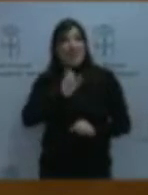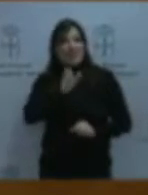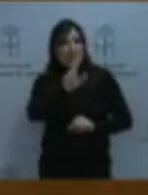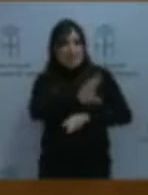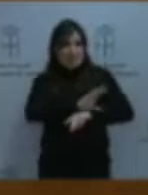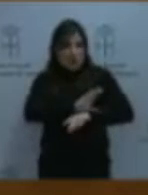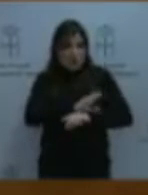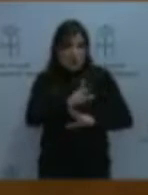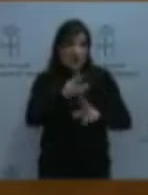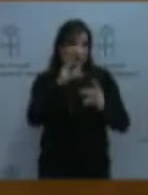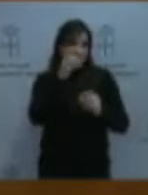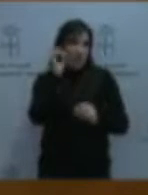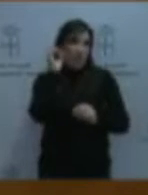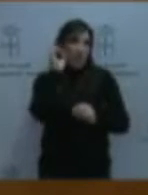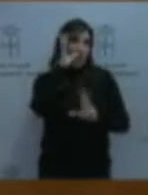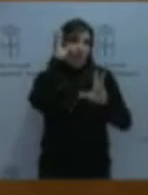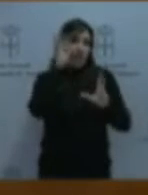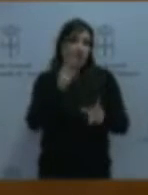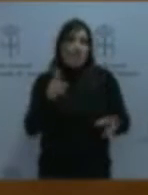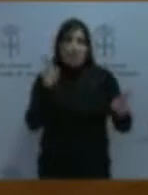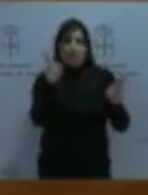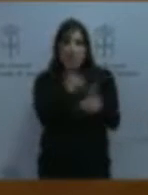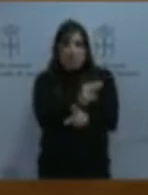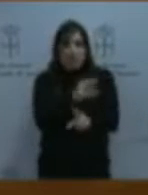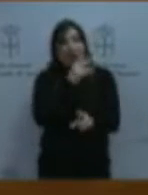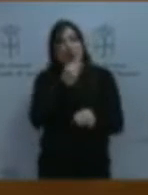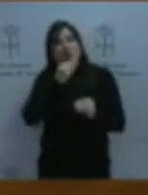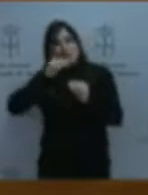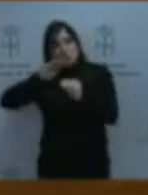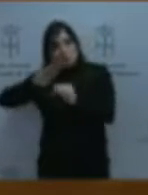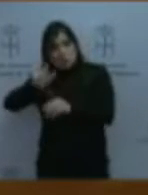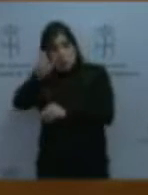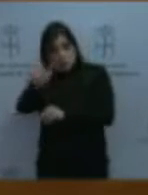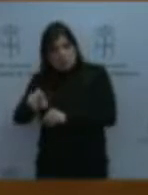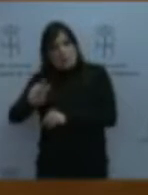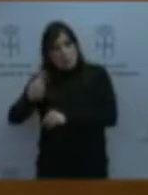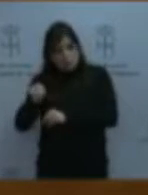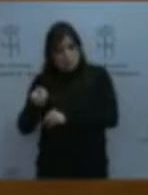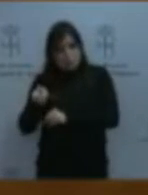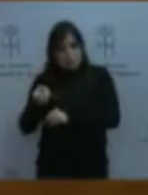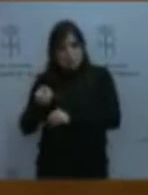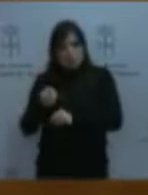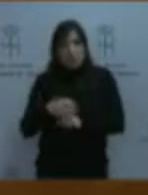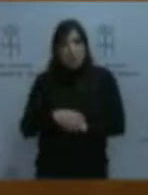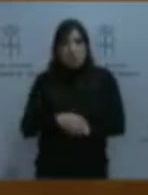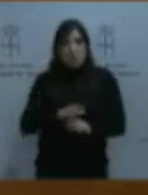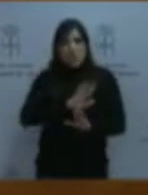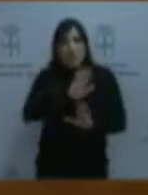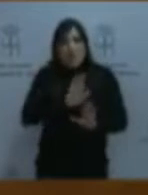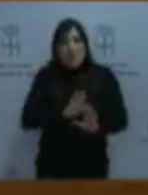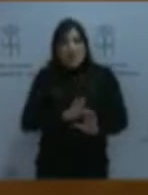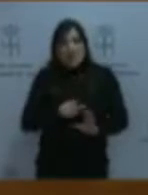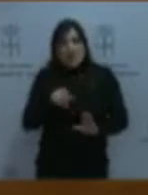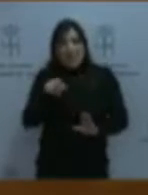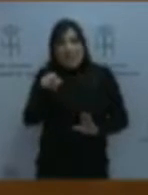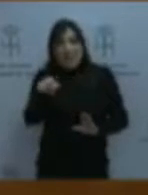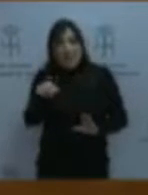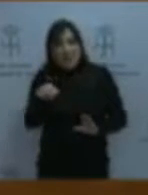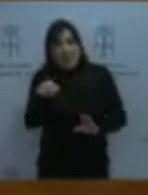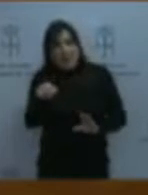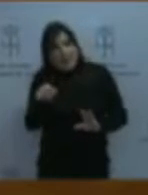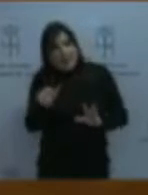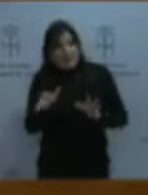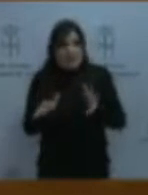sustituto, que parece que va por el camino y que, si no tomamos cartas